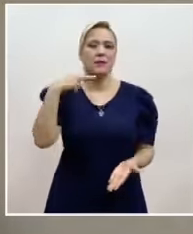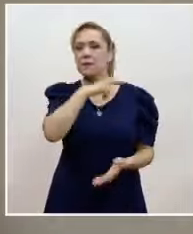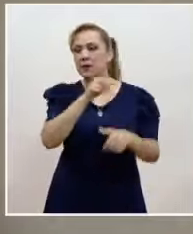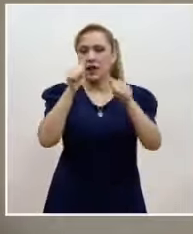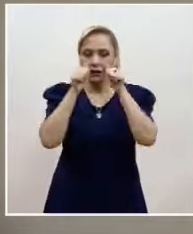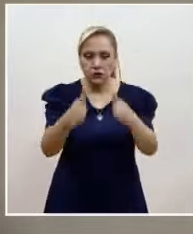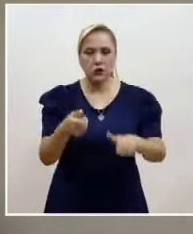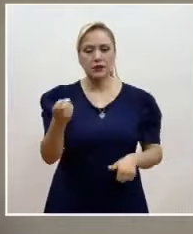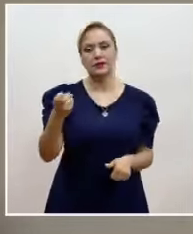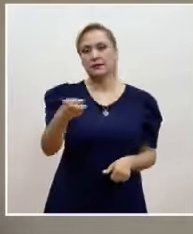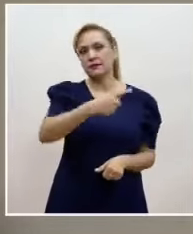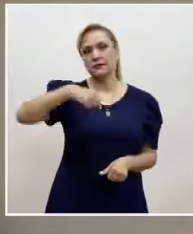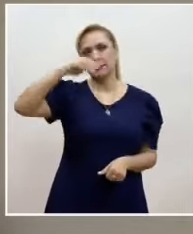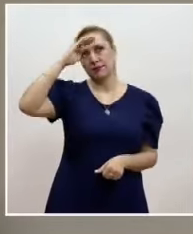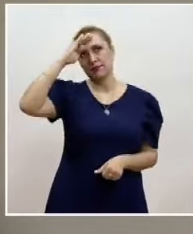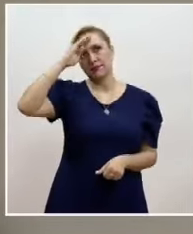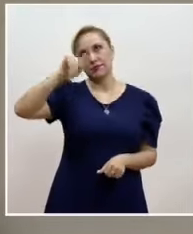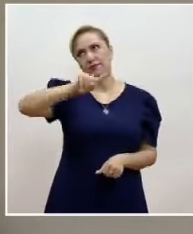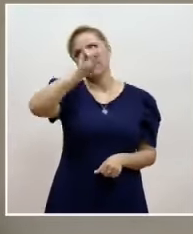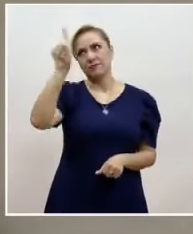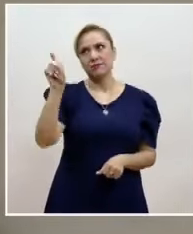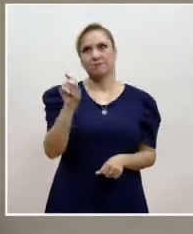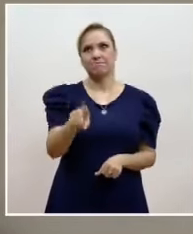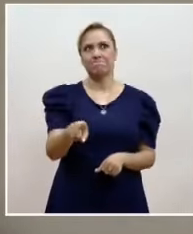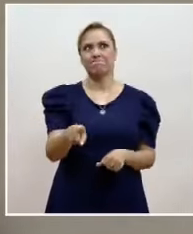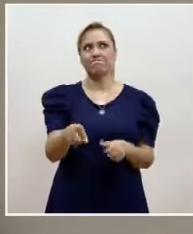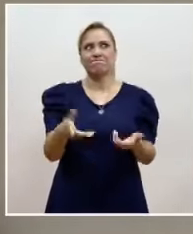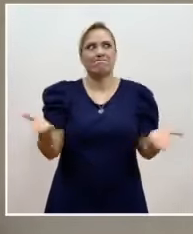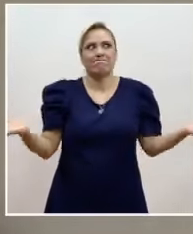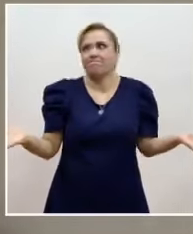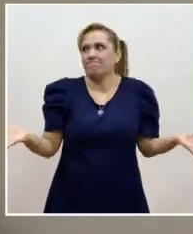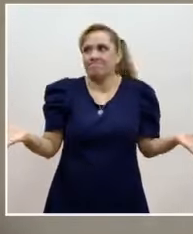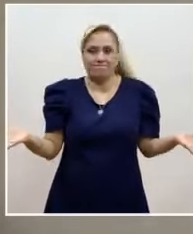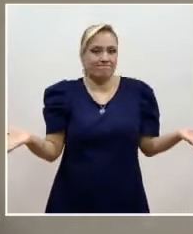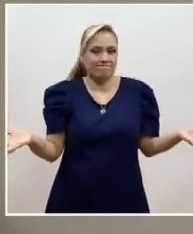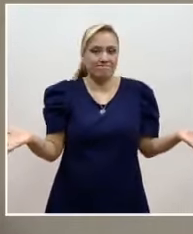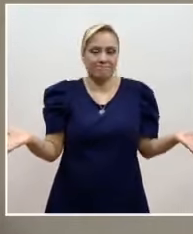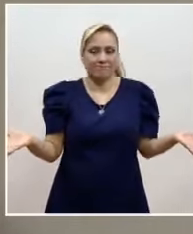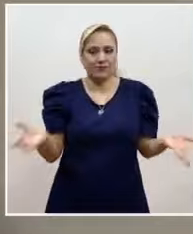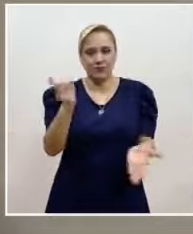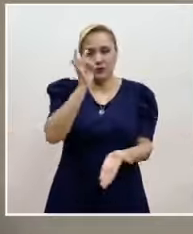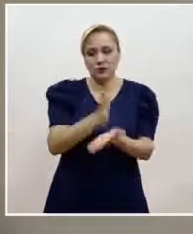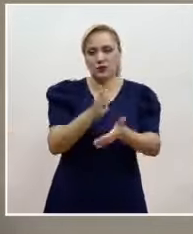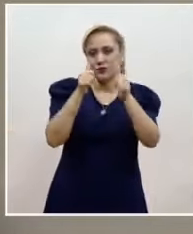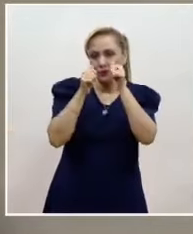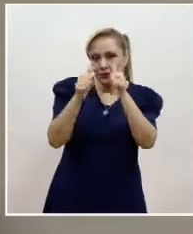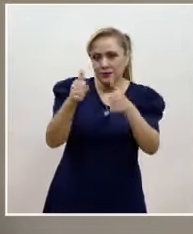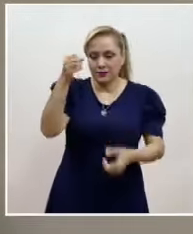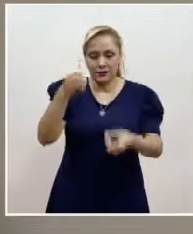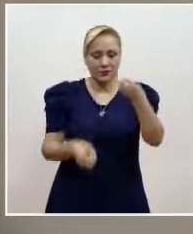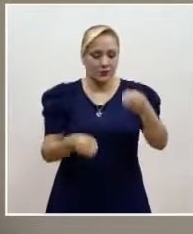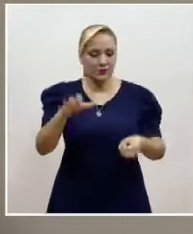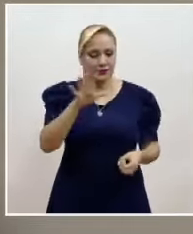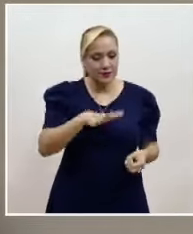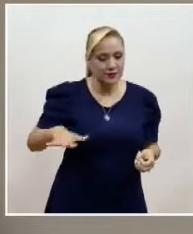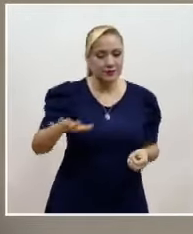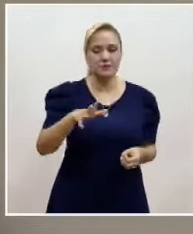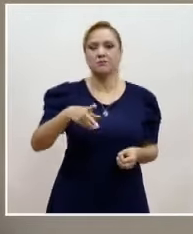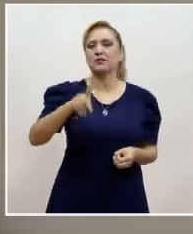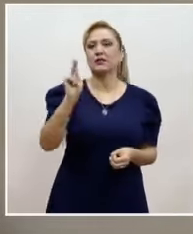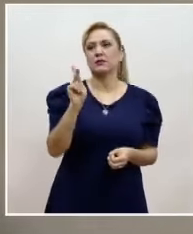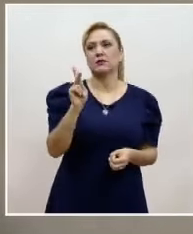pregunta que se abrió a partir de la pandemia, ¿no? No solamente ver el servicio de justicia como cortes dentro de un estado,